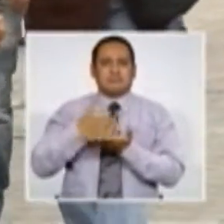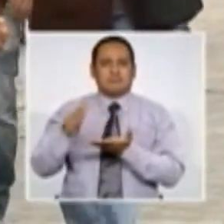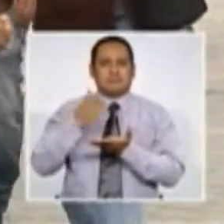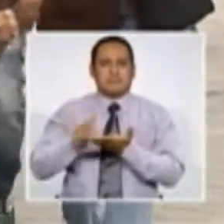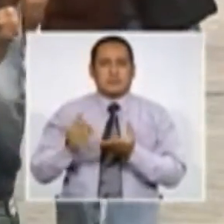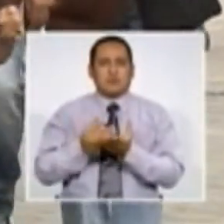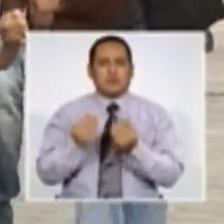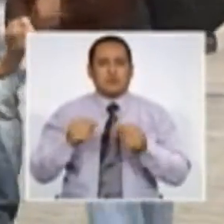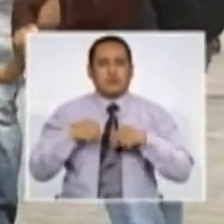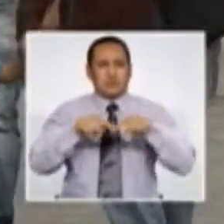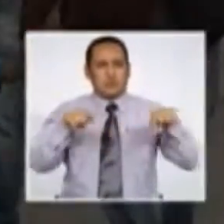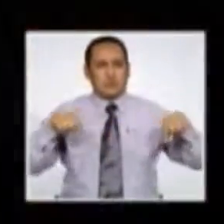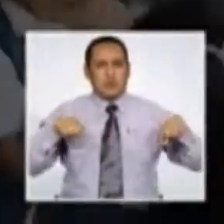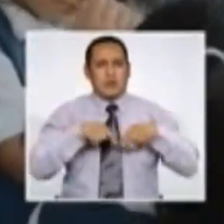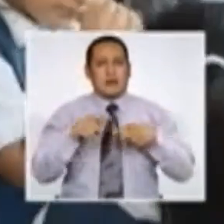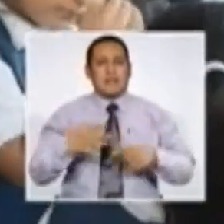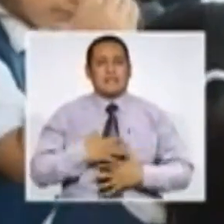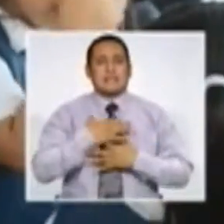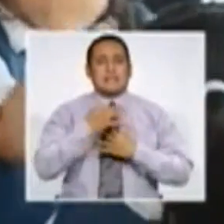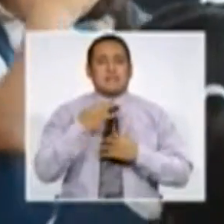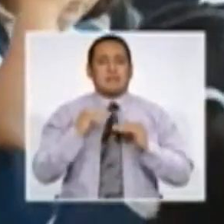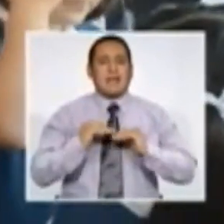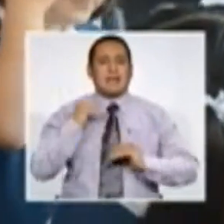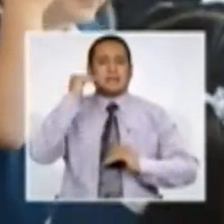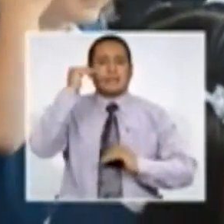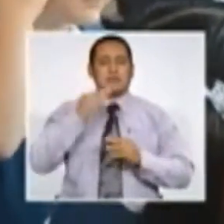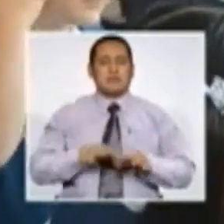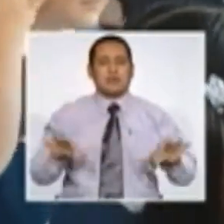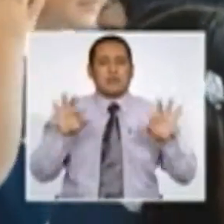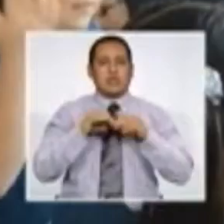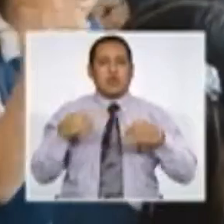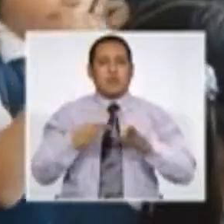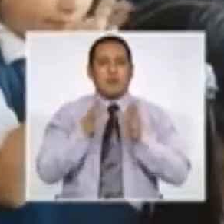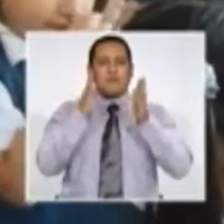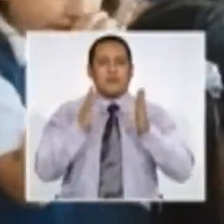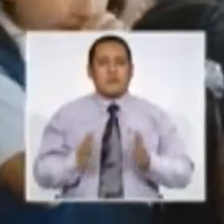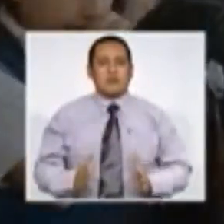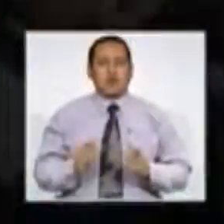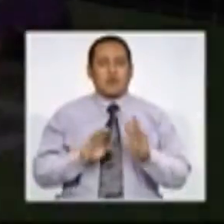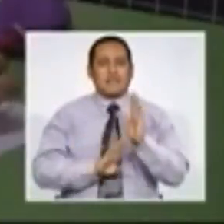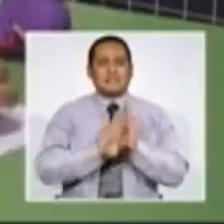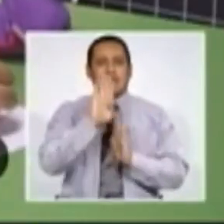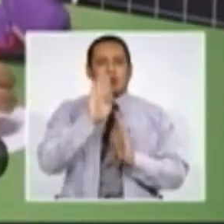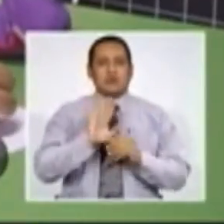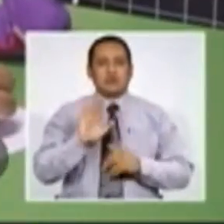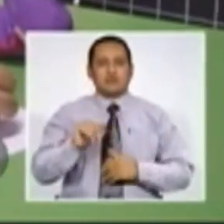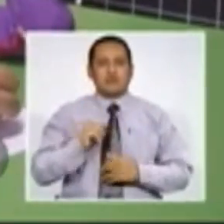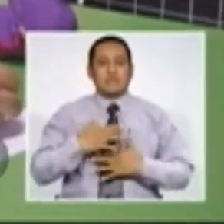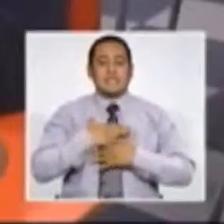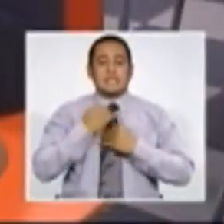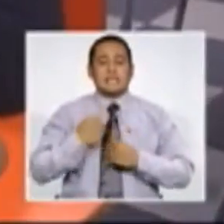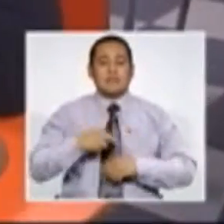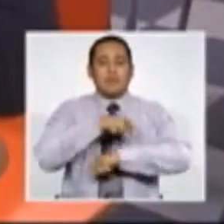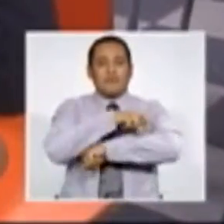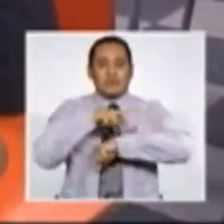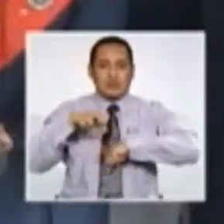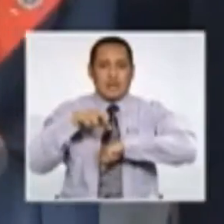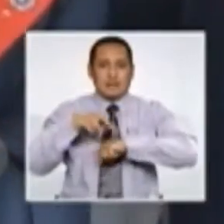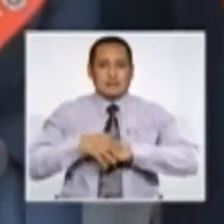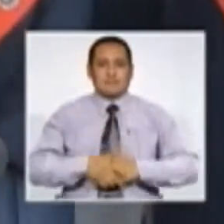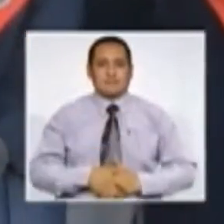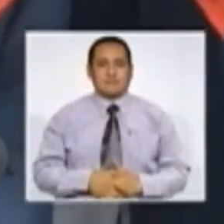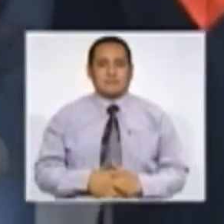práctica común en ambientes llamados a intereses más sublimes, como la formación de la persona o el desarrollo de sus